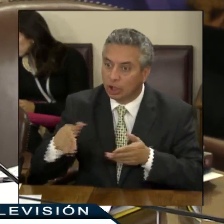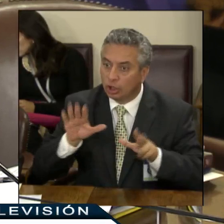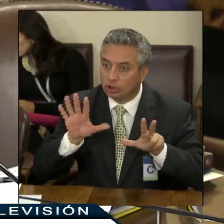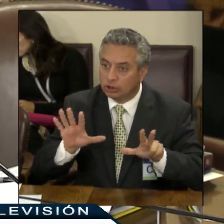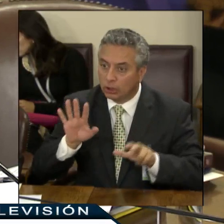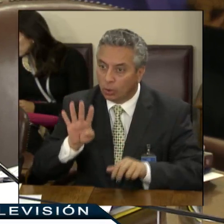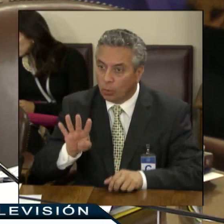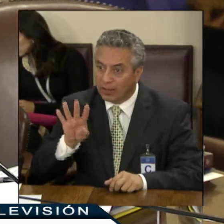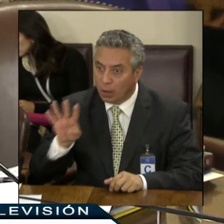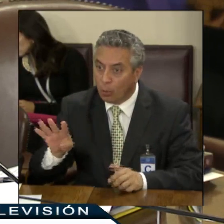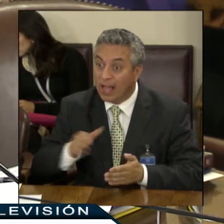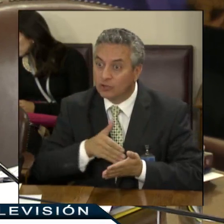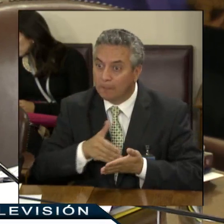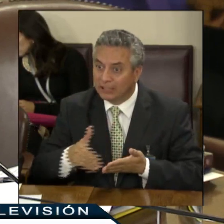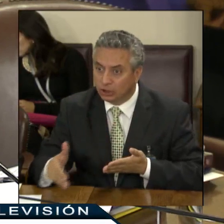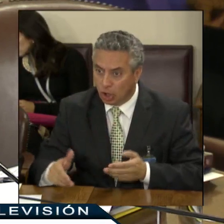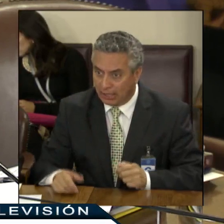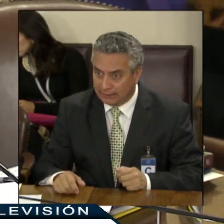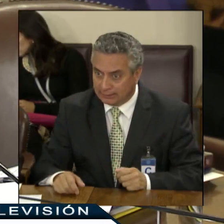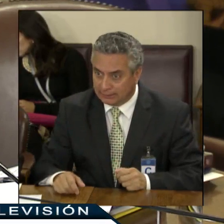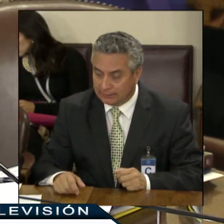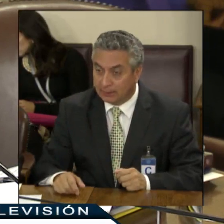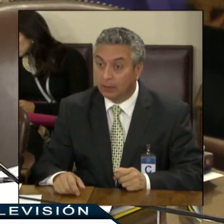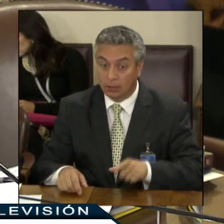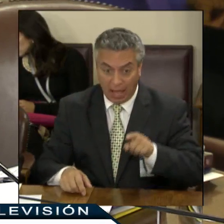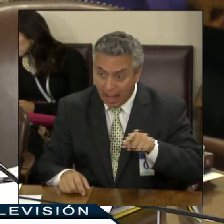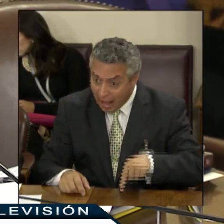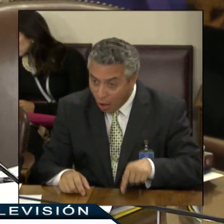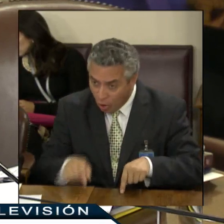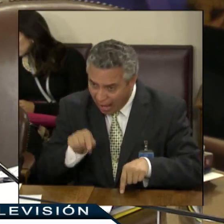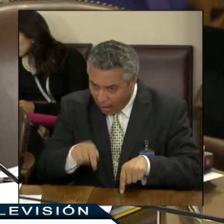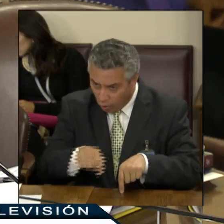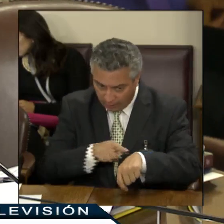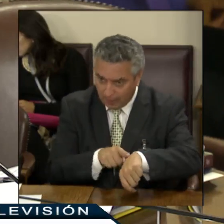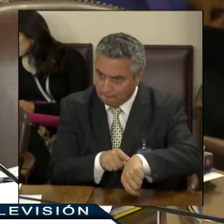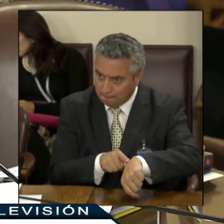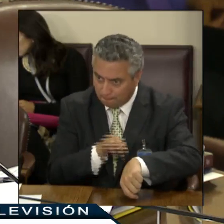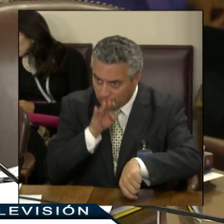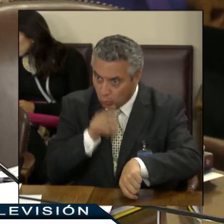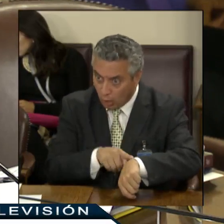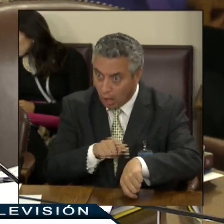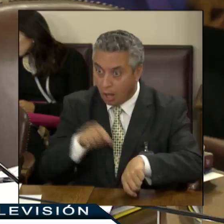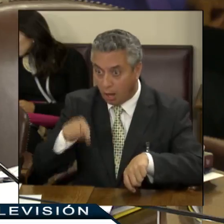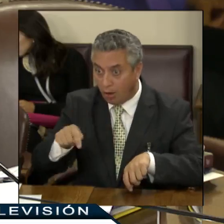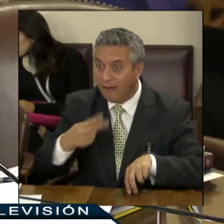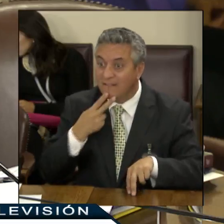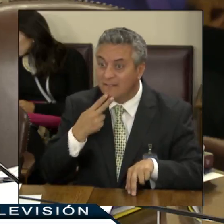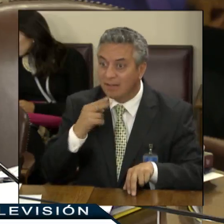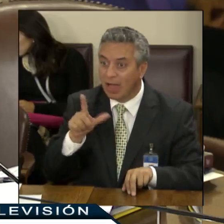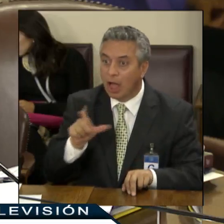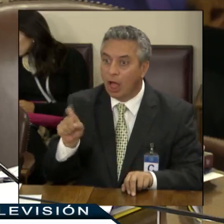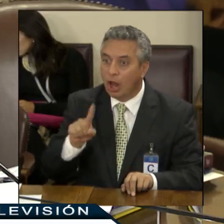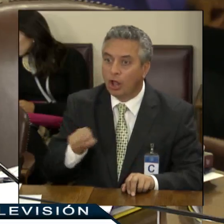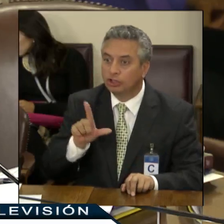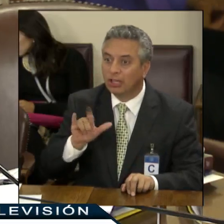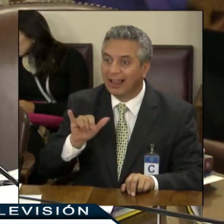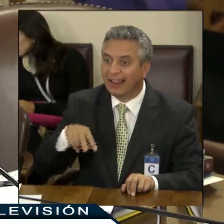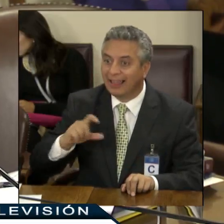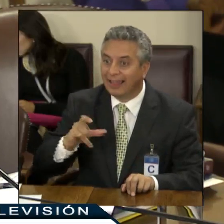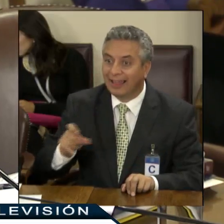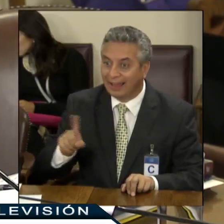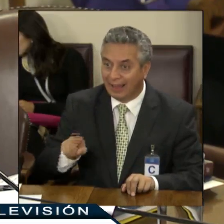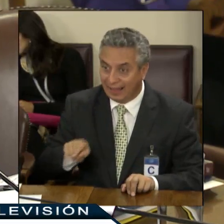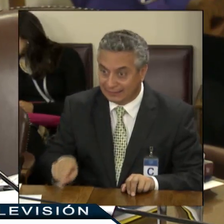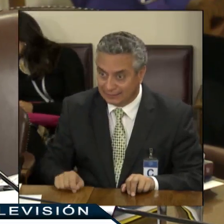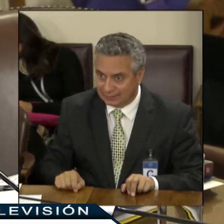11844 millones de pesos y en este minuto esa persona no es cierto que vive en los lingues que es una mujer jefa